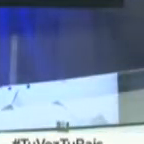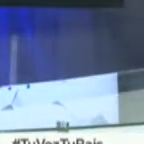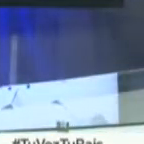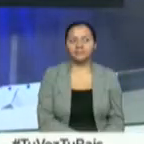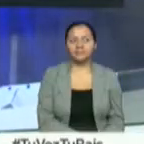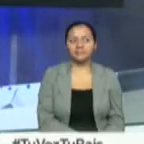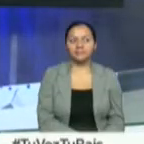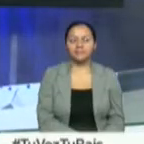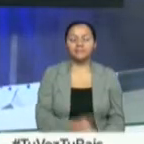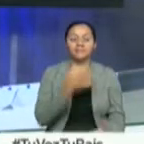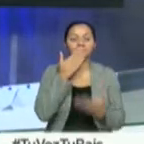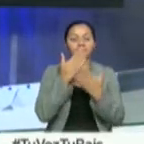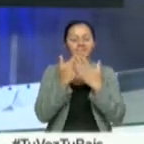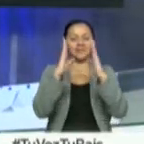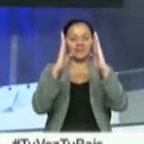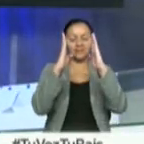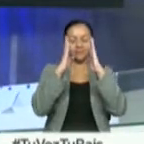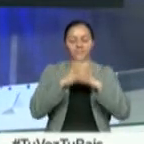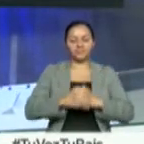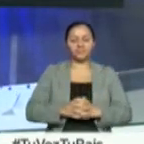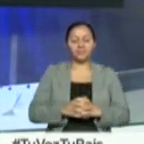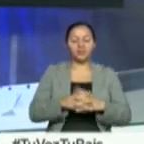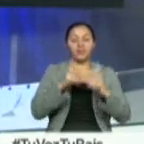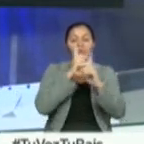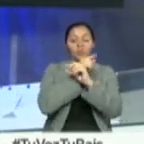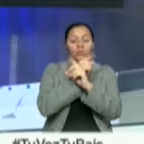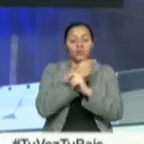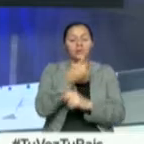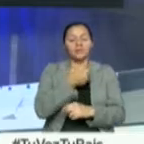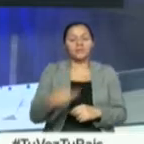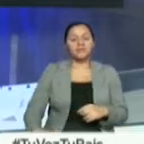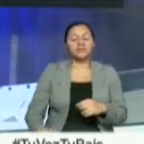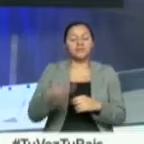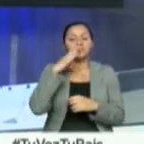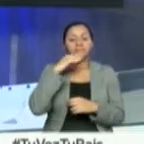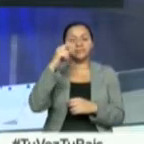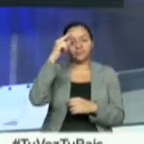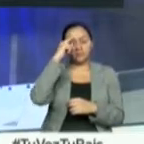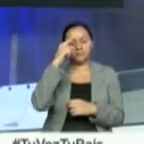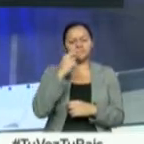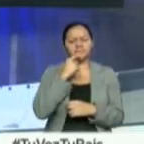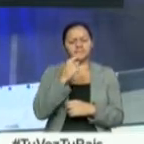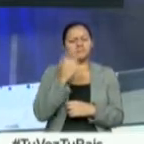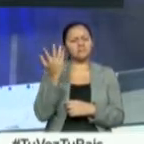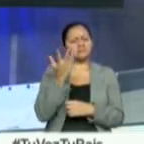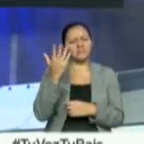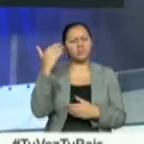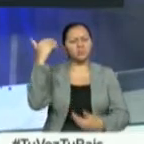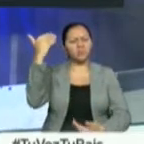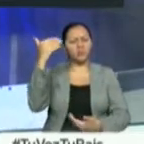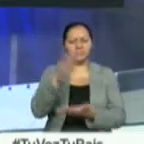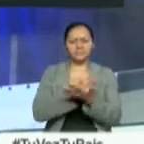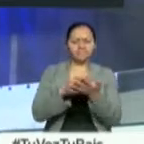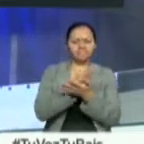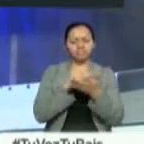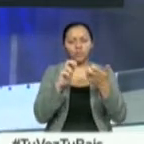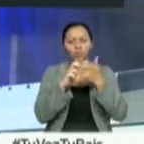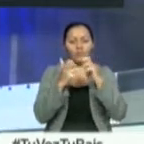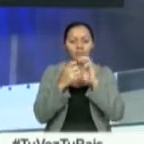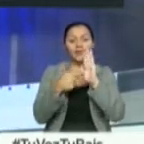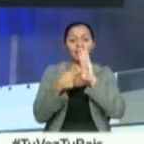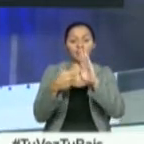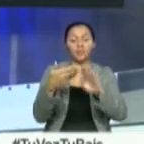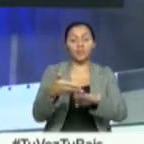gracias por su amable sintonía mediante su cuenta de twitter el presidente rafael correa catalogó como politiquería a un ejemplo